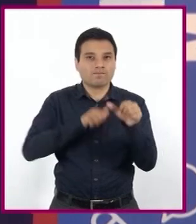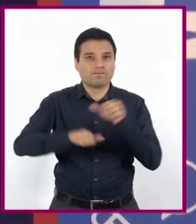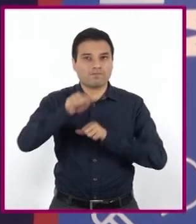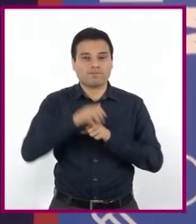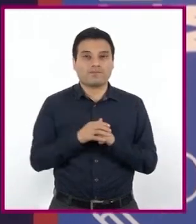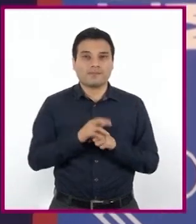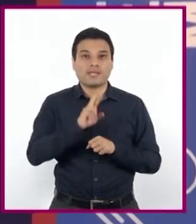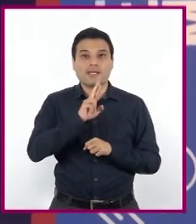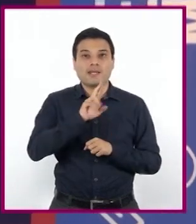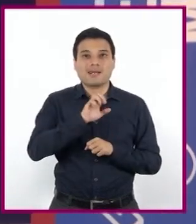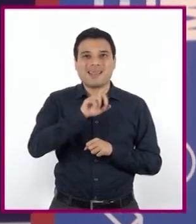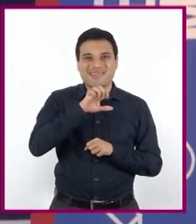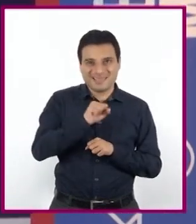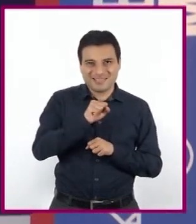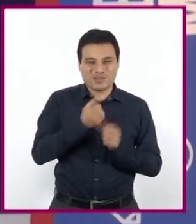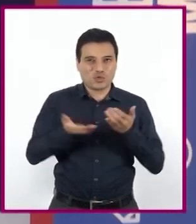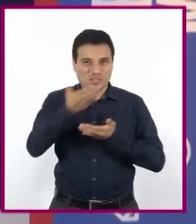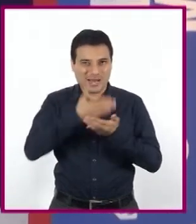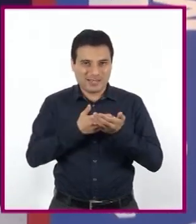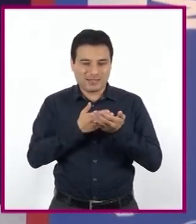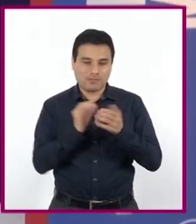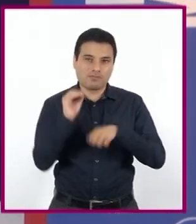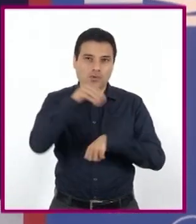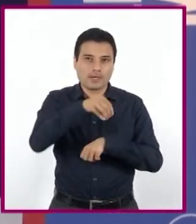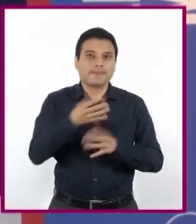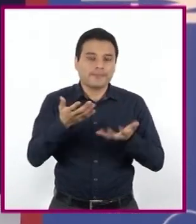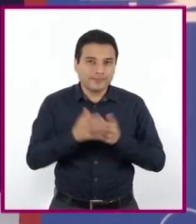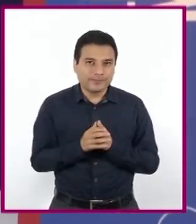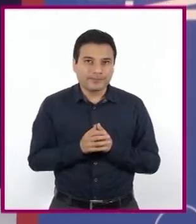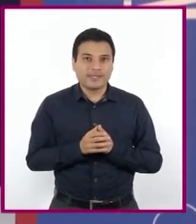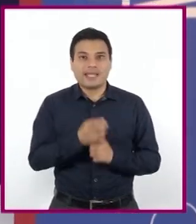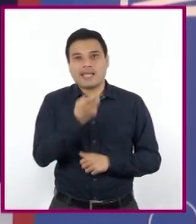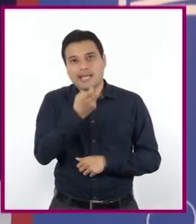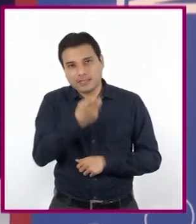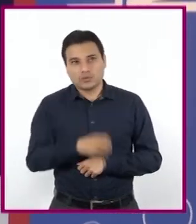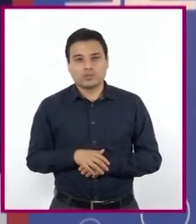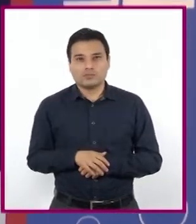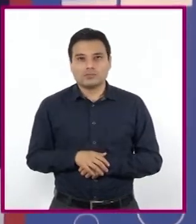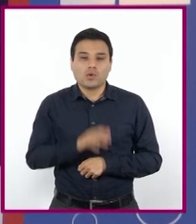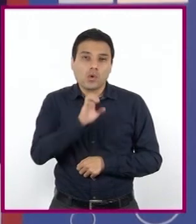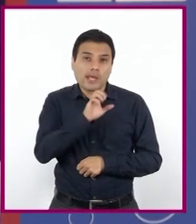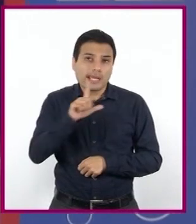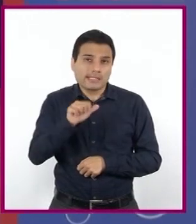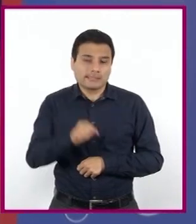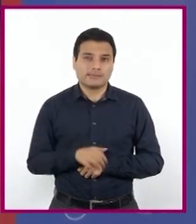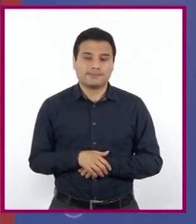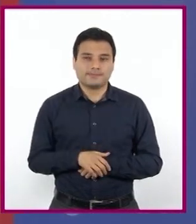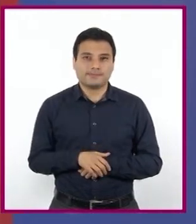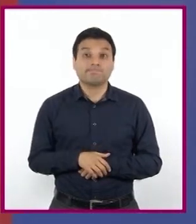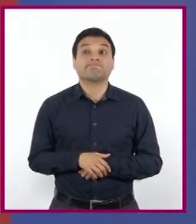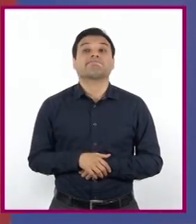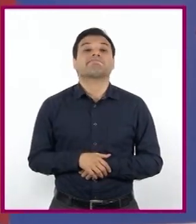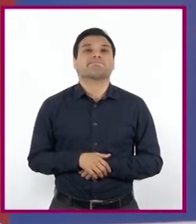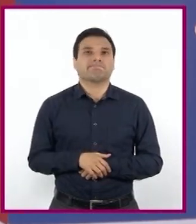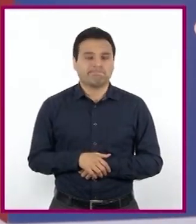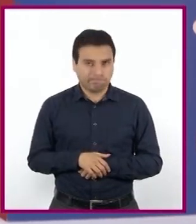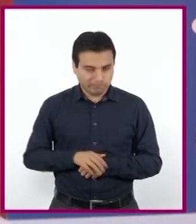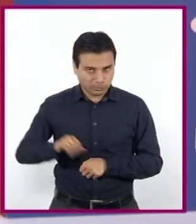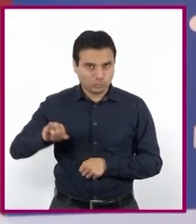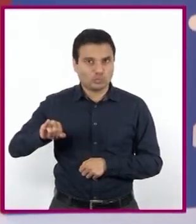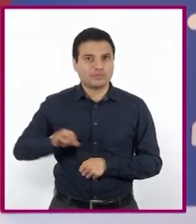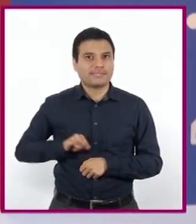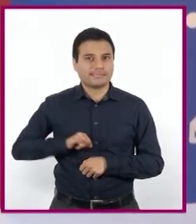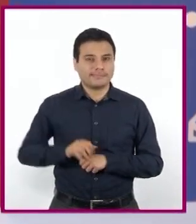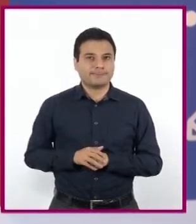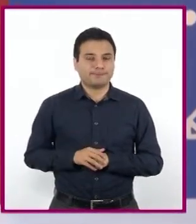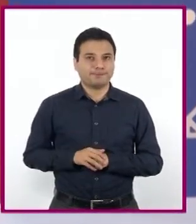redes sociales, por pronombres como estas, ellas. Me parece interesante que el autor del